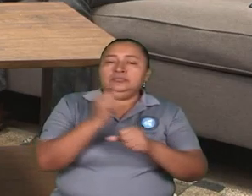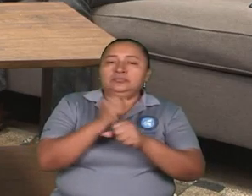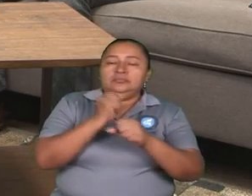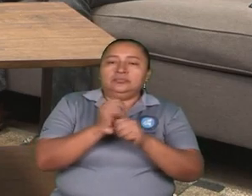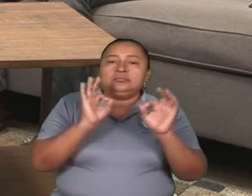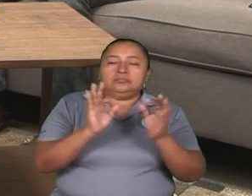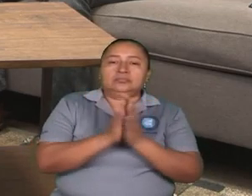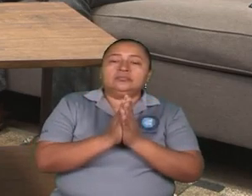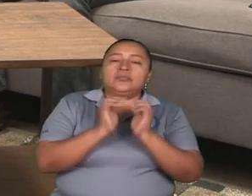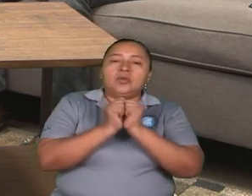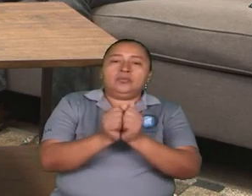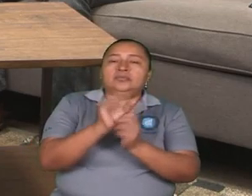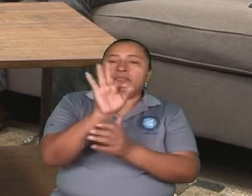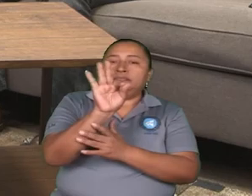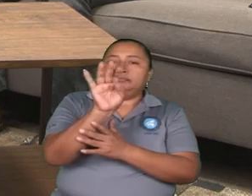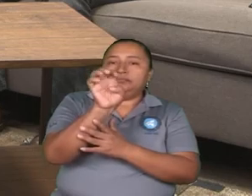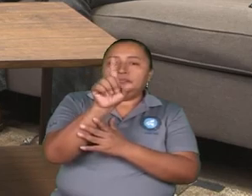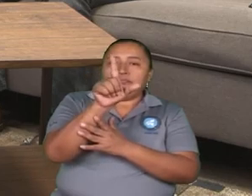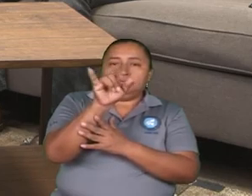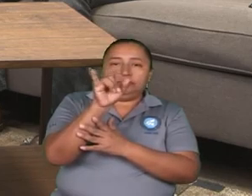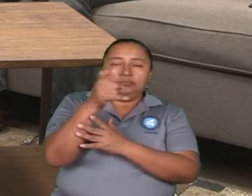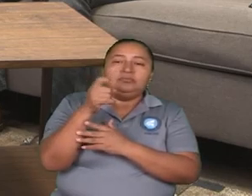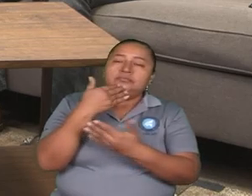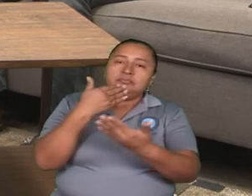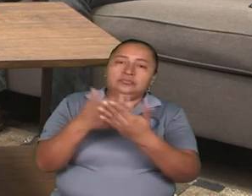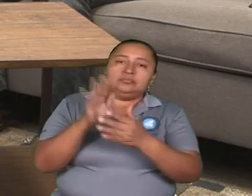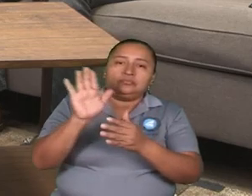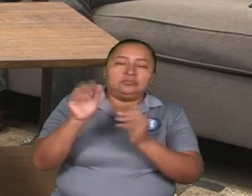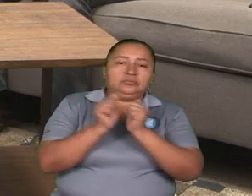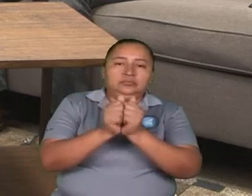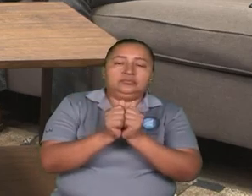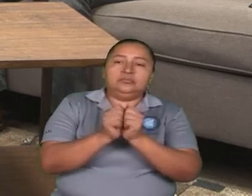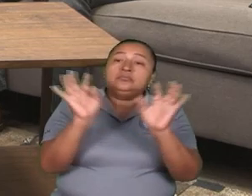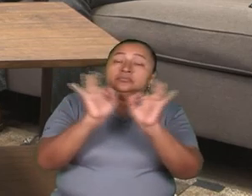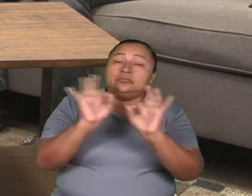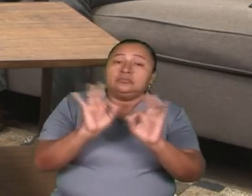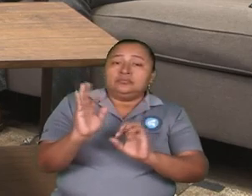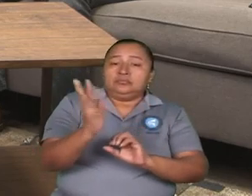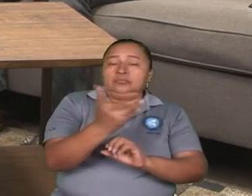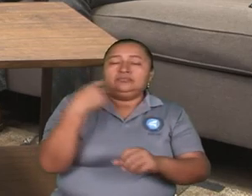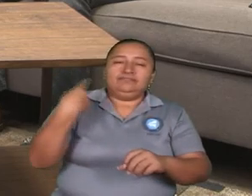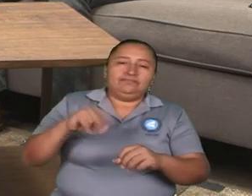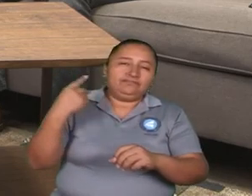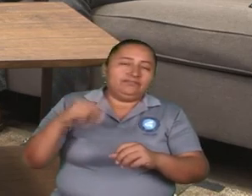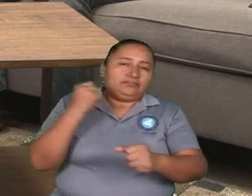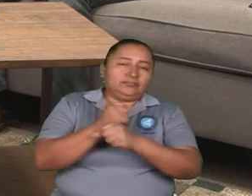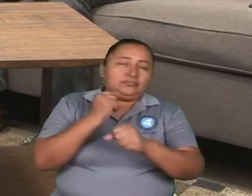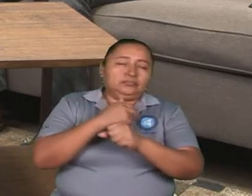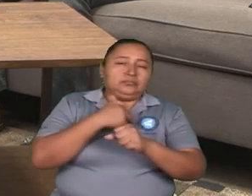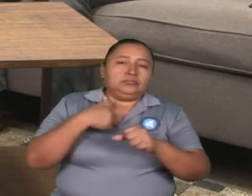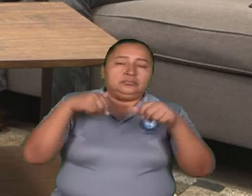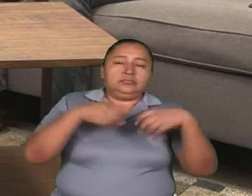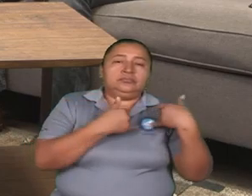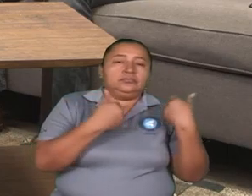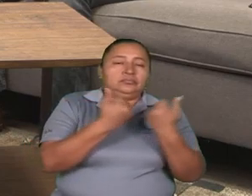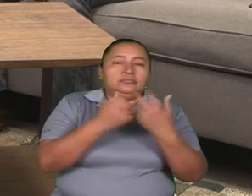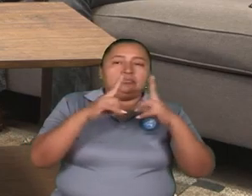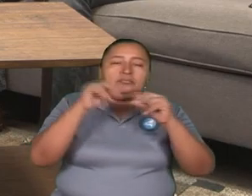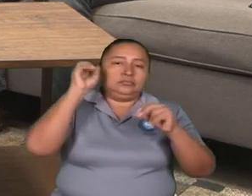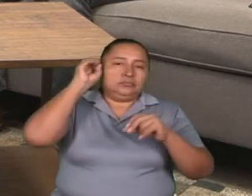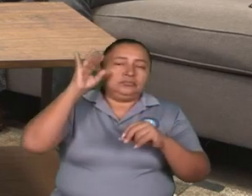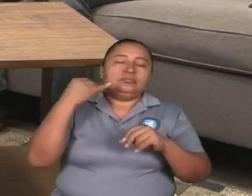riquísimos, ¿verdad? Que todo eso, que el objetivo es, uno, conservar esas tradiciones culinarias